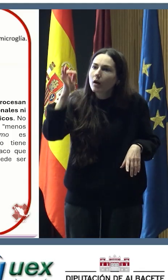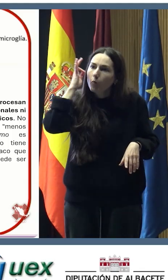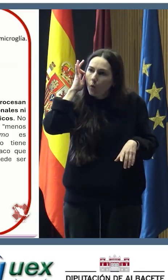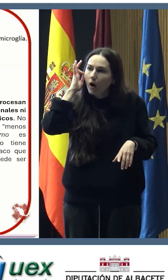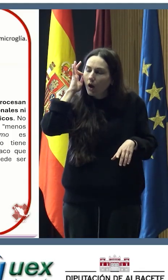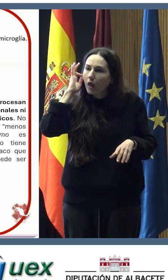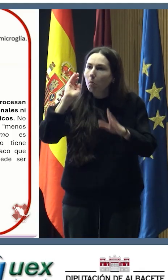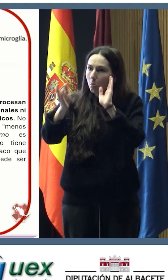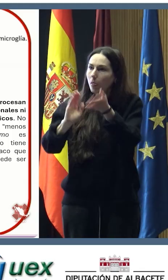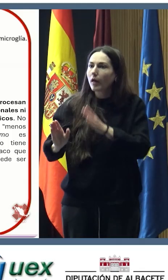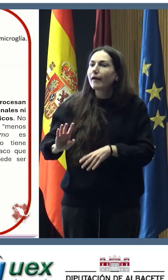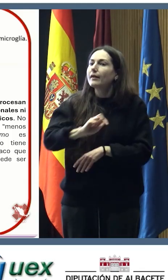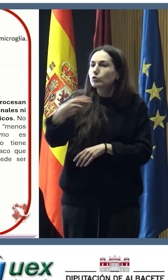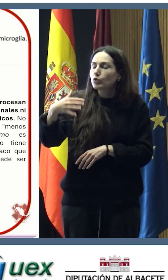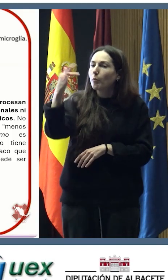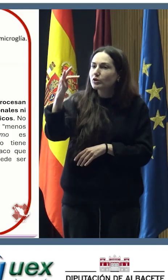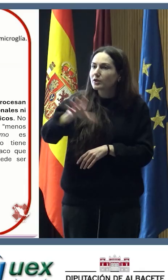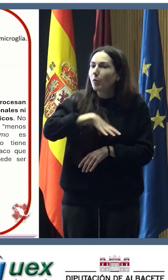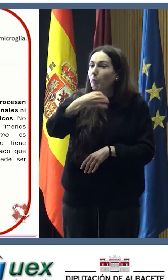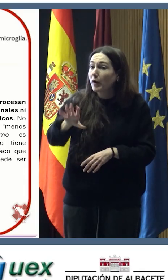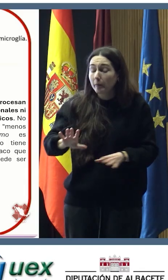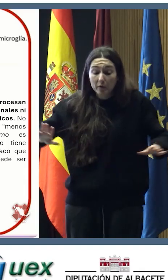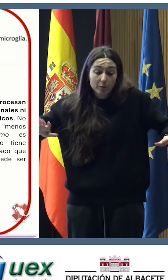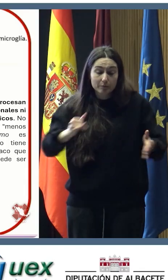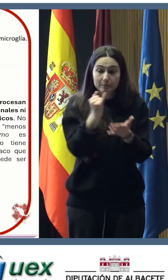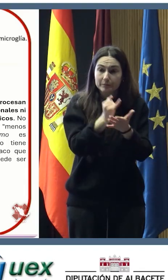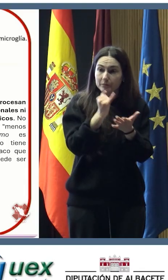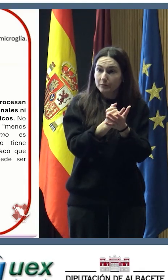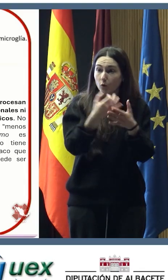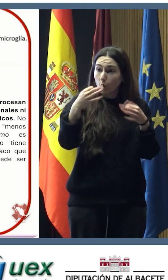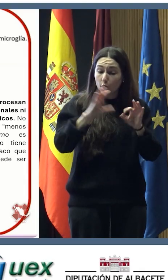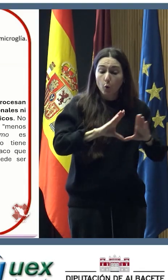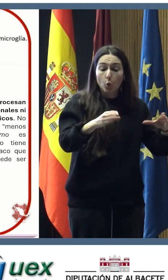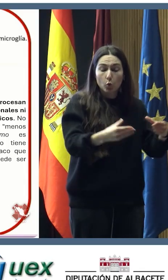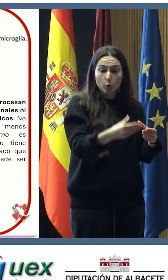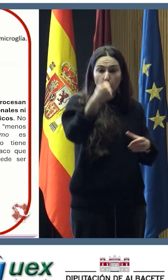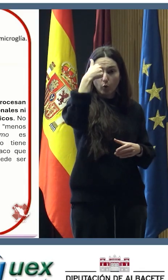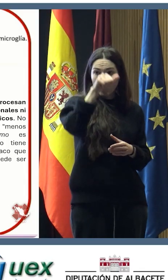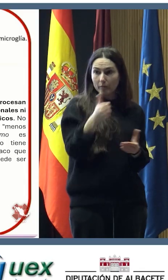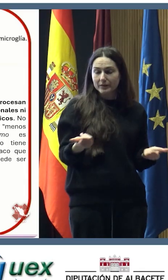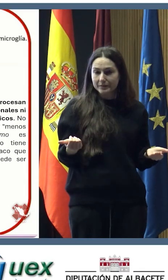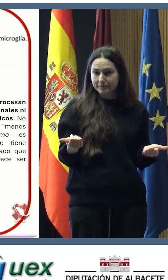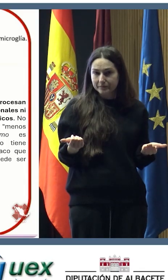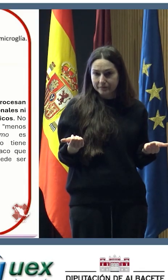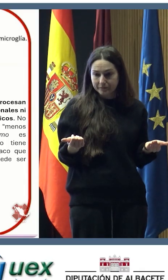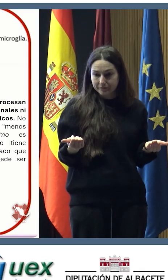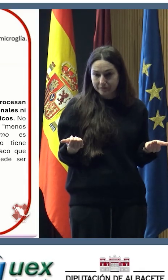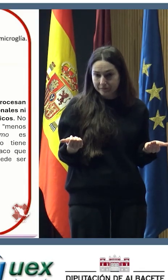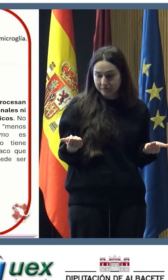mujer. Pero como estaban solamente probados en una parte de la población, pues si